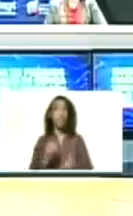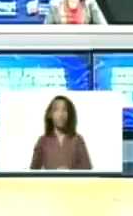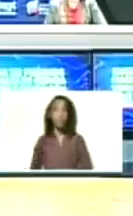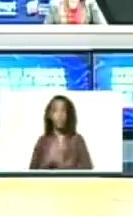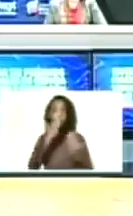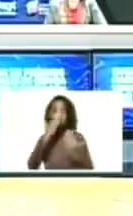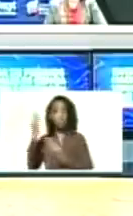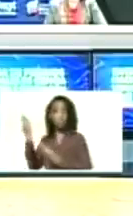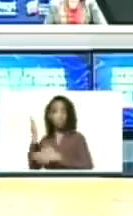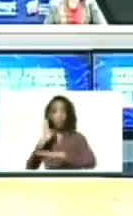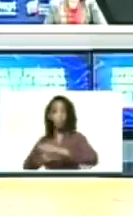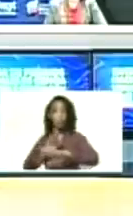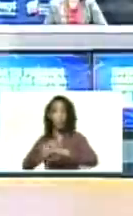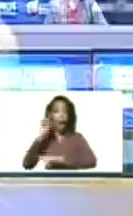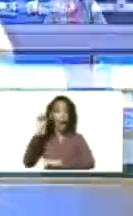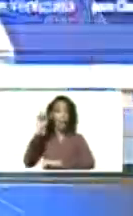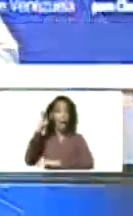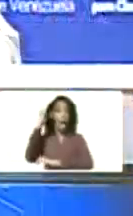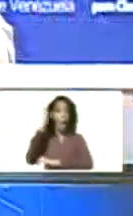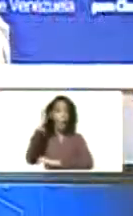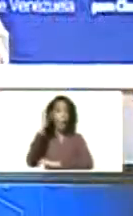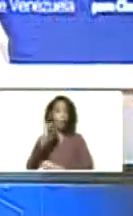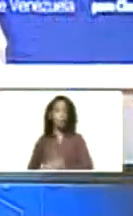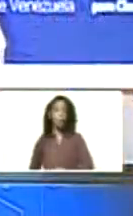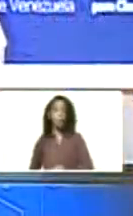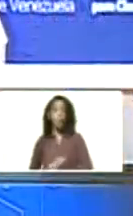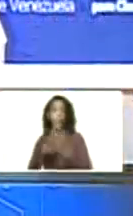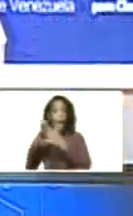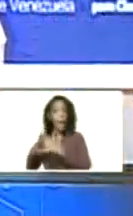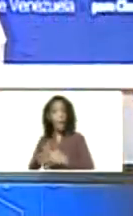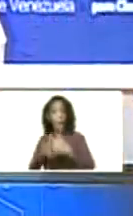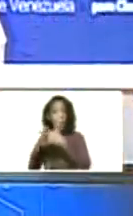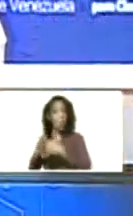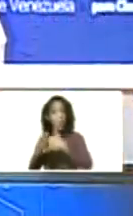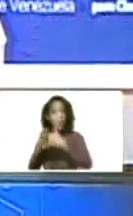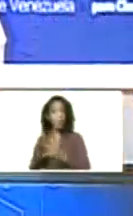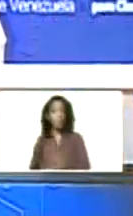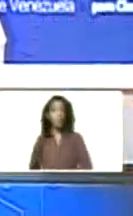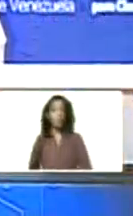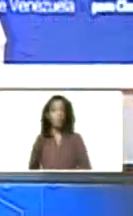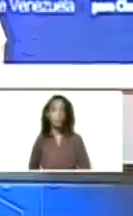Miren lo que está pasando en Europa, en Estados Unidos.